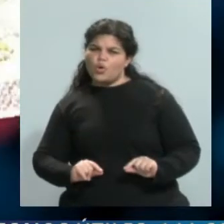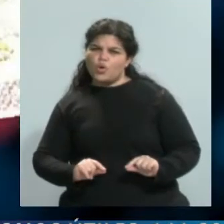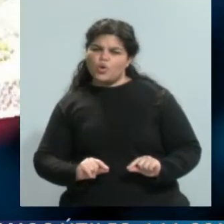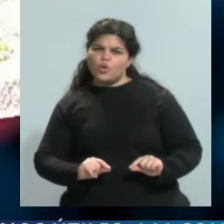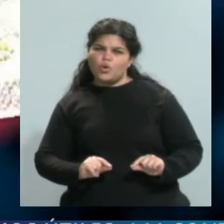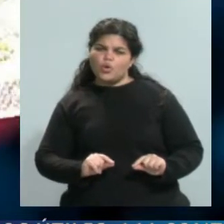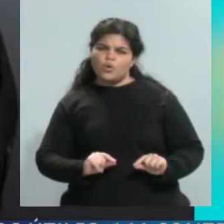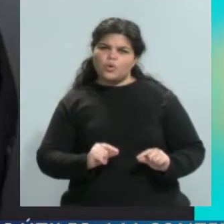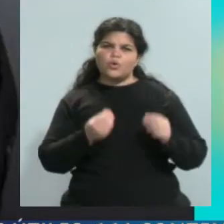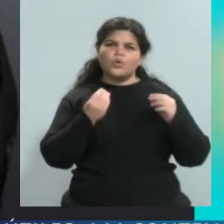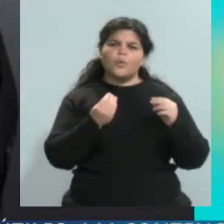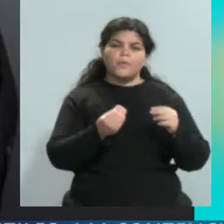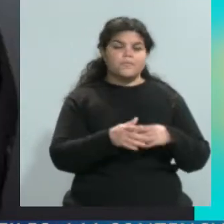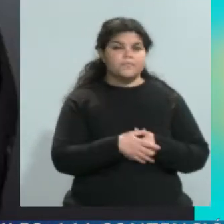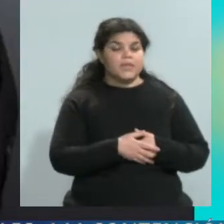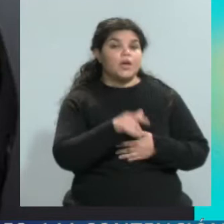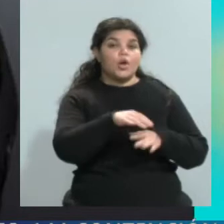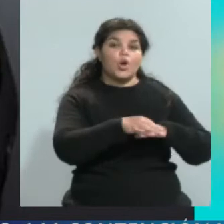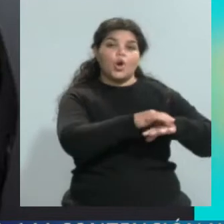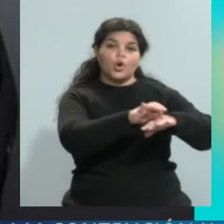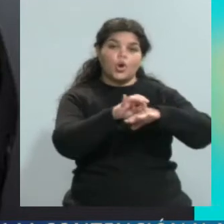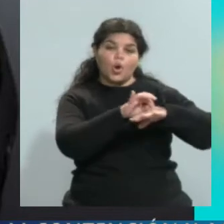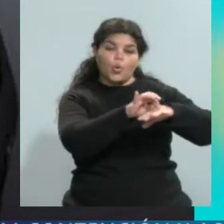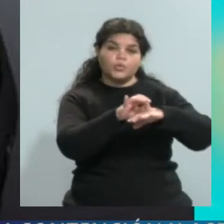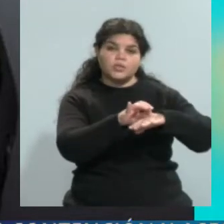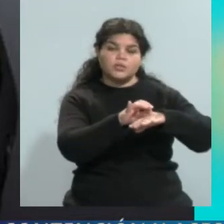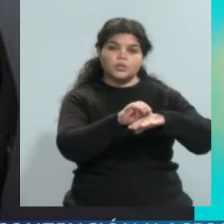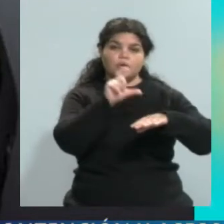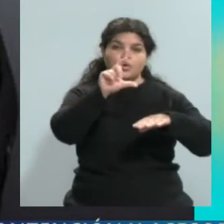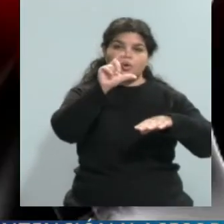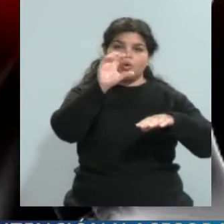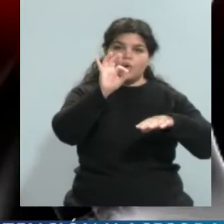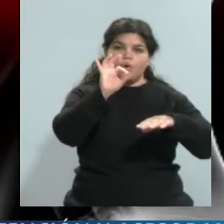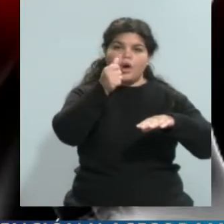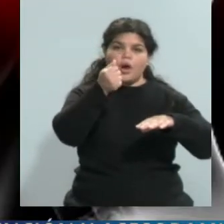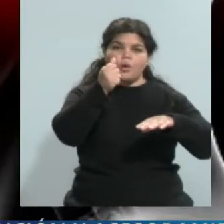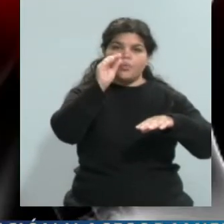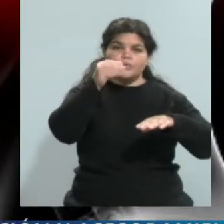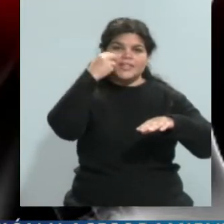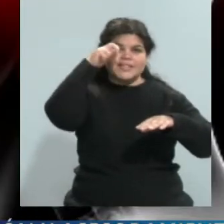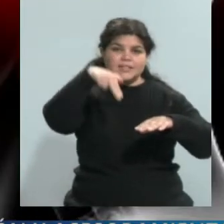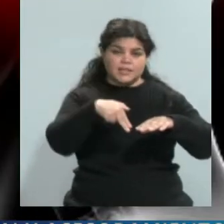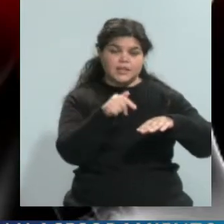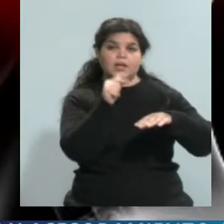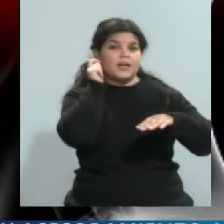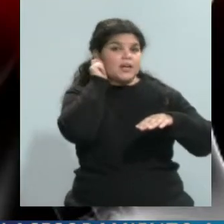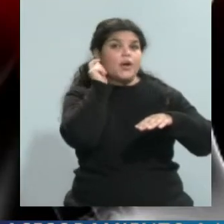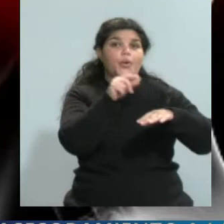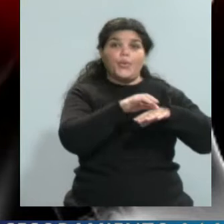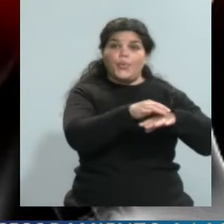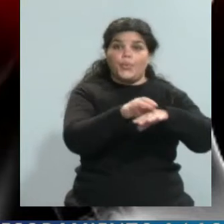Mira, coaching de vida te puede ayudar a encontrarte vos mismo, que veas tu situación, la solución ante la planteo.